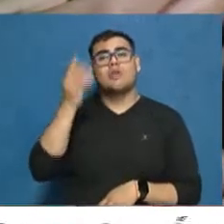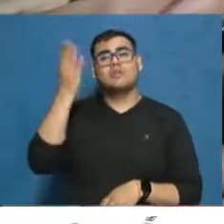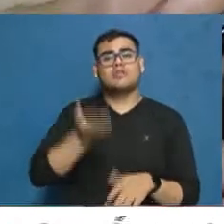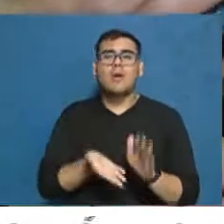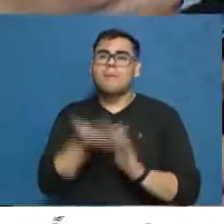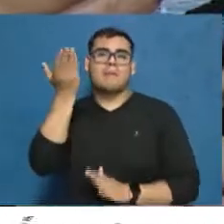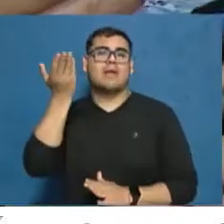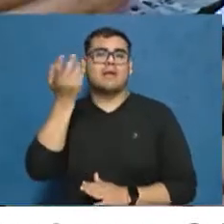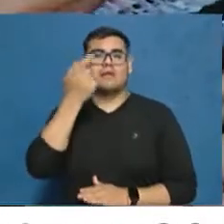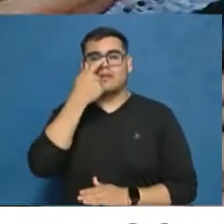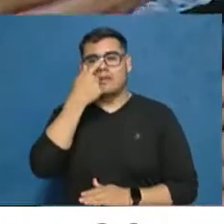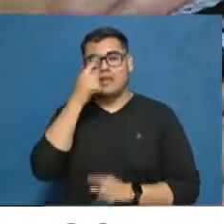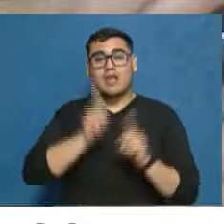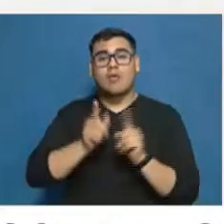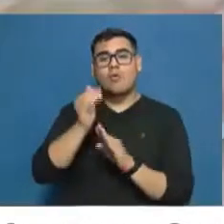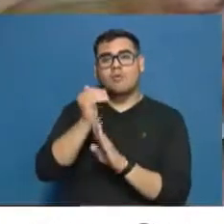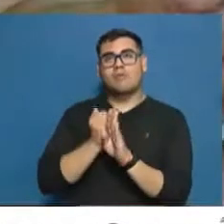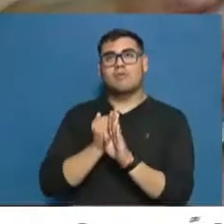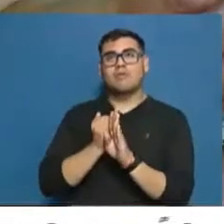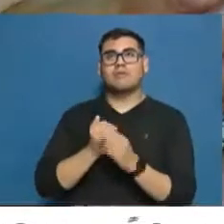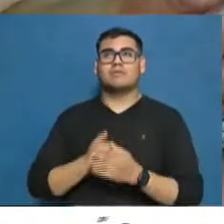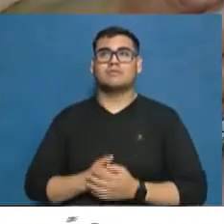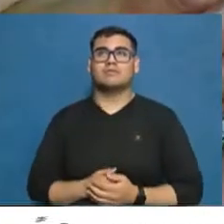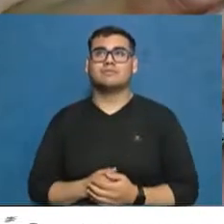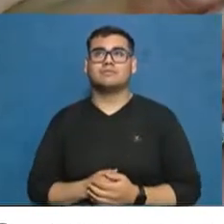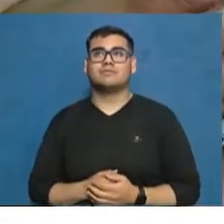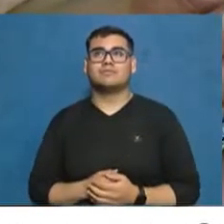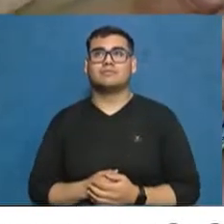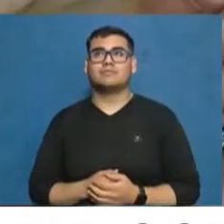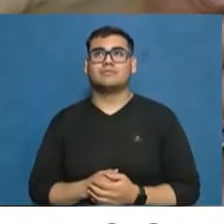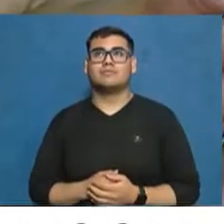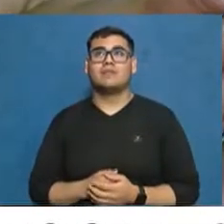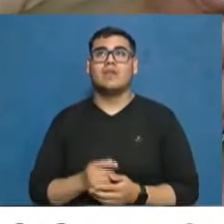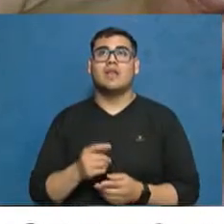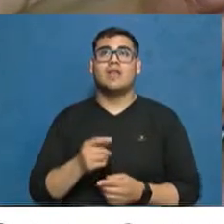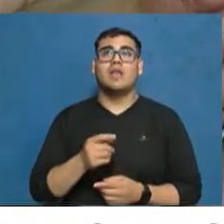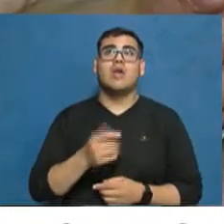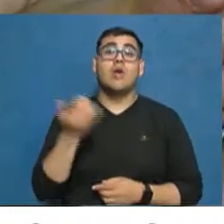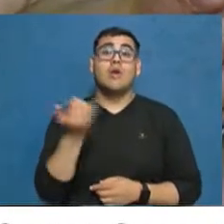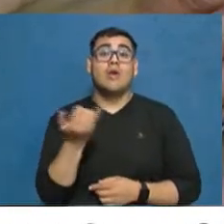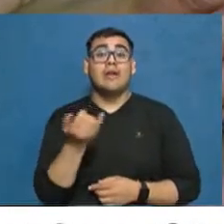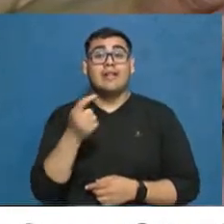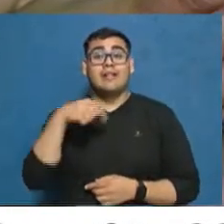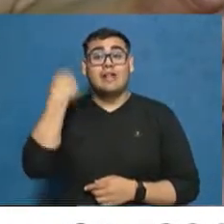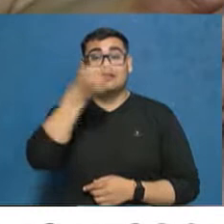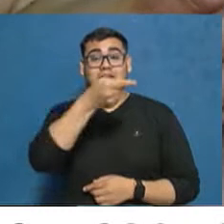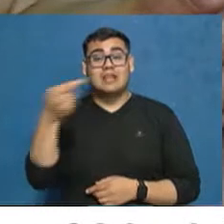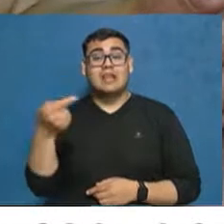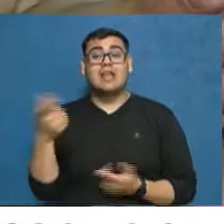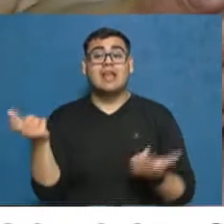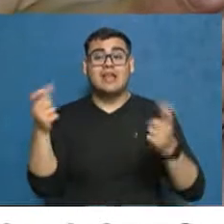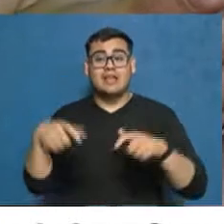sectores donde puede quedar un poco más abajo. Hemos quedado en reunirnos el jueves de la semana que viene en una mesa técnica no